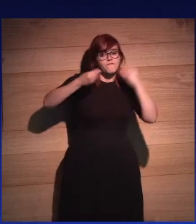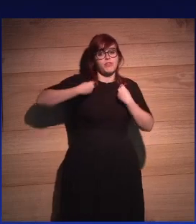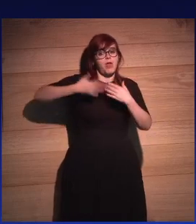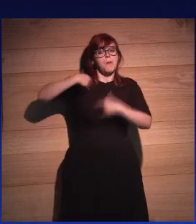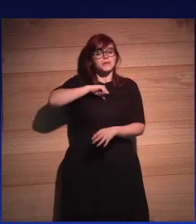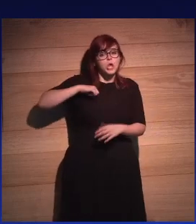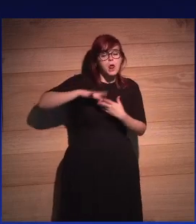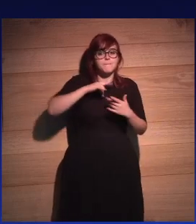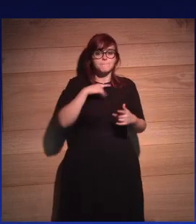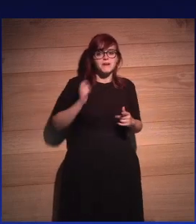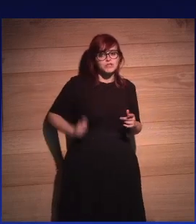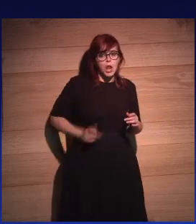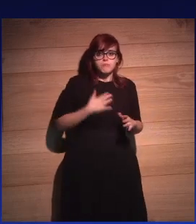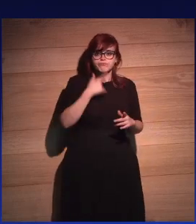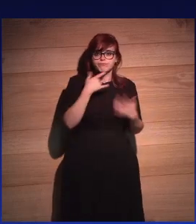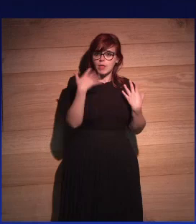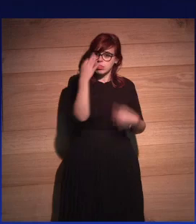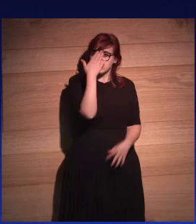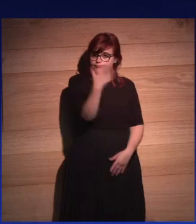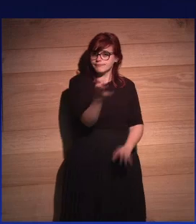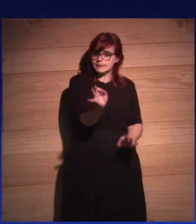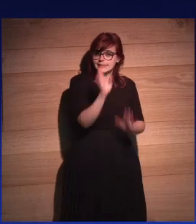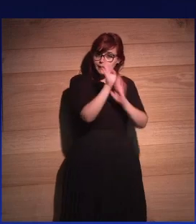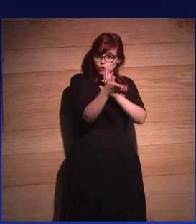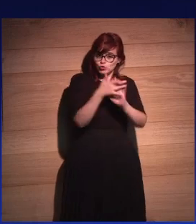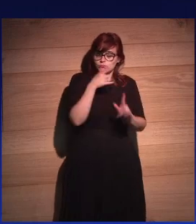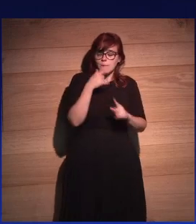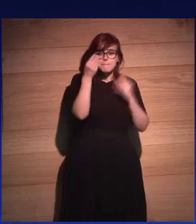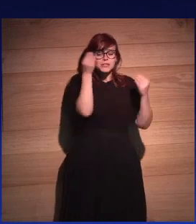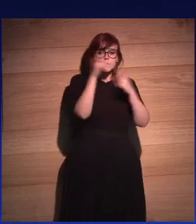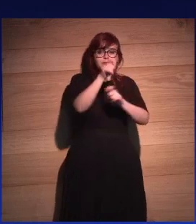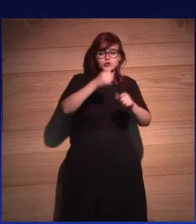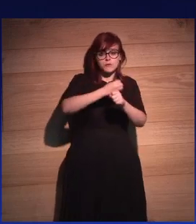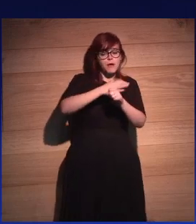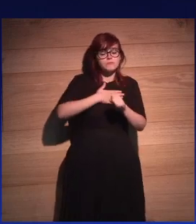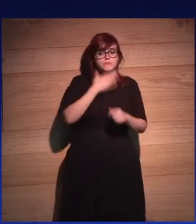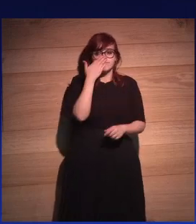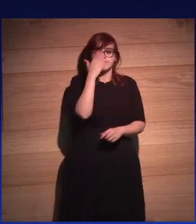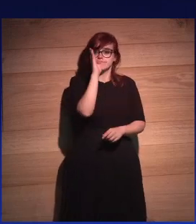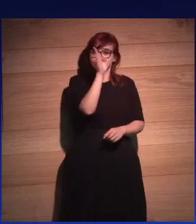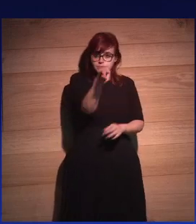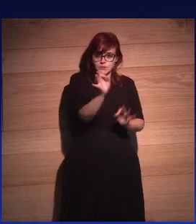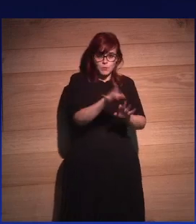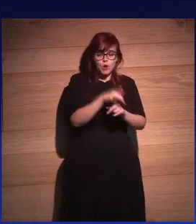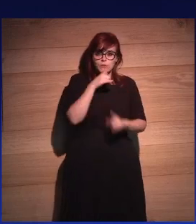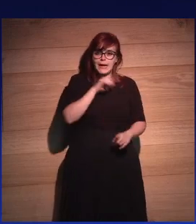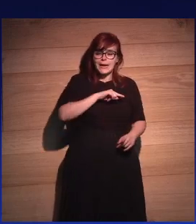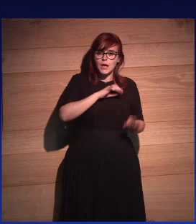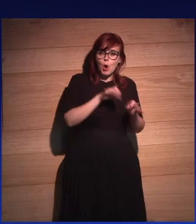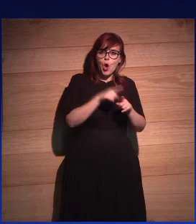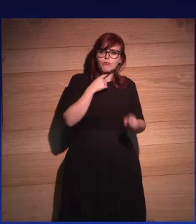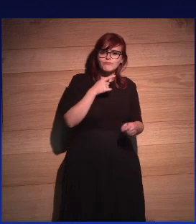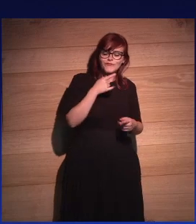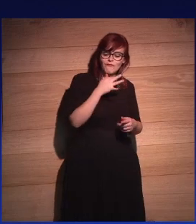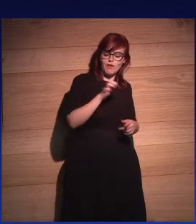vida personal y profesional muy honesto y directo. Y así lo pienso. La gente que trabajamos en esto creo que somos muy creyentes de lo que